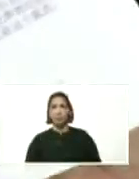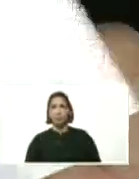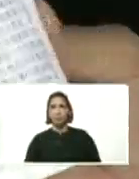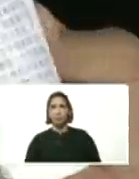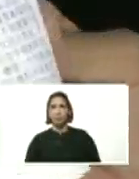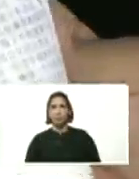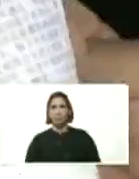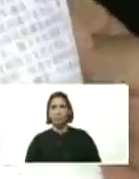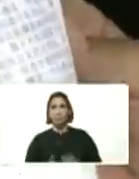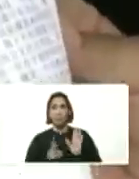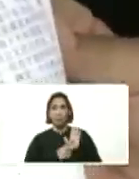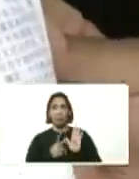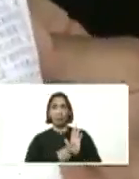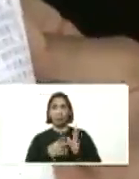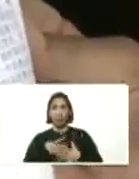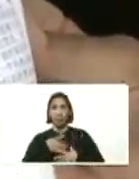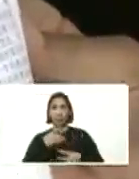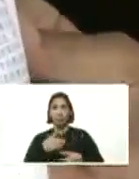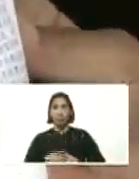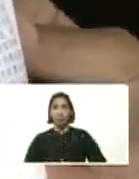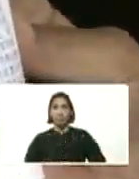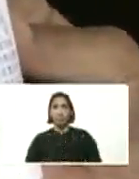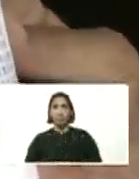De verdad, interesantísimo.